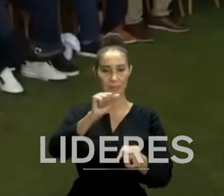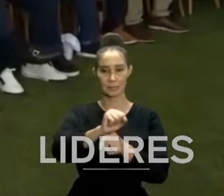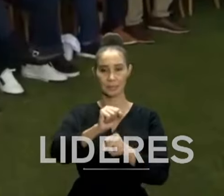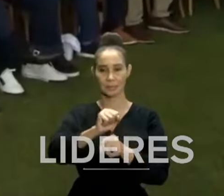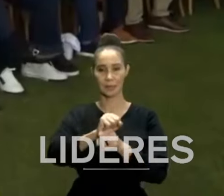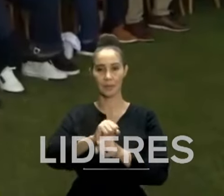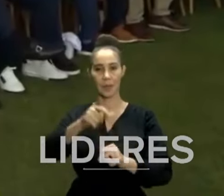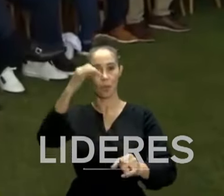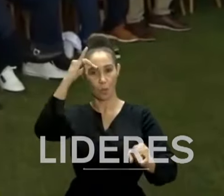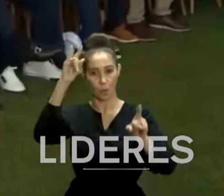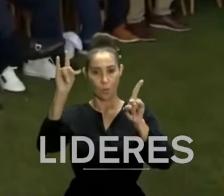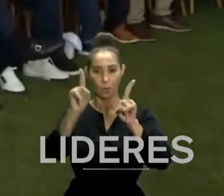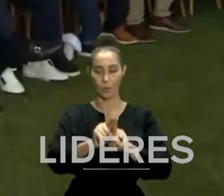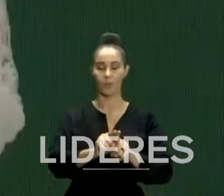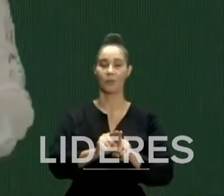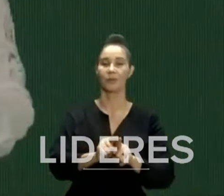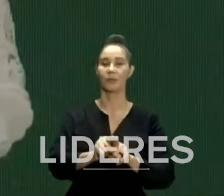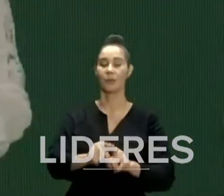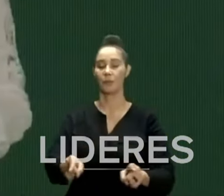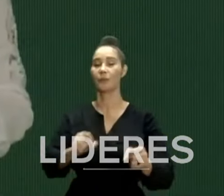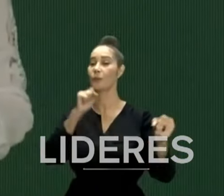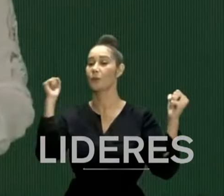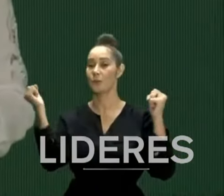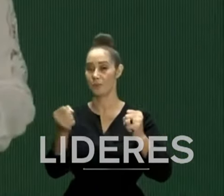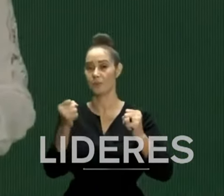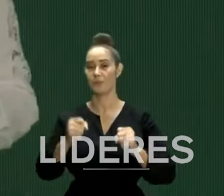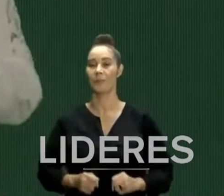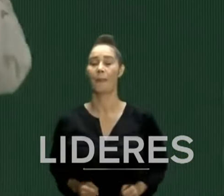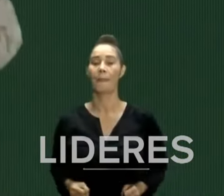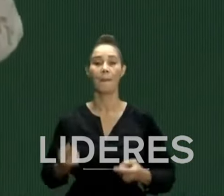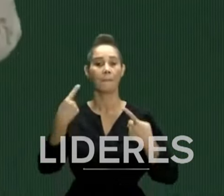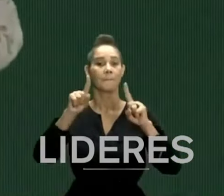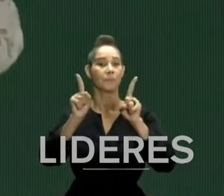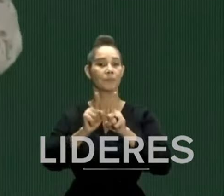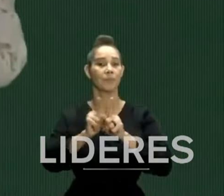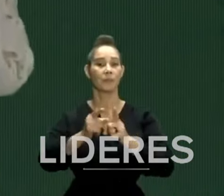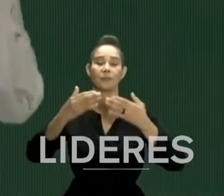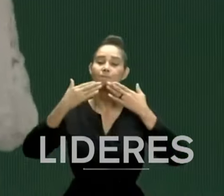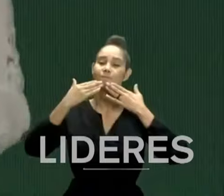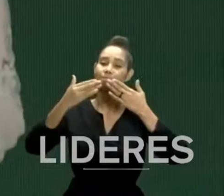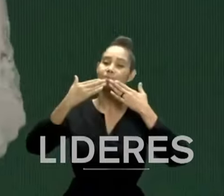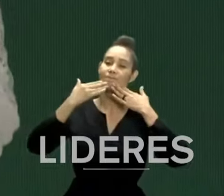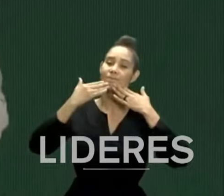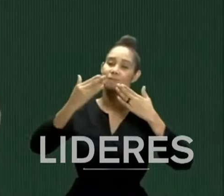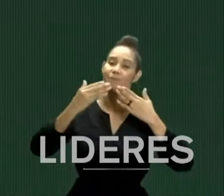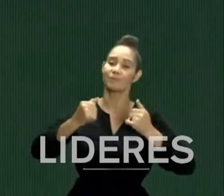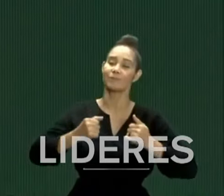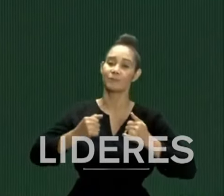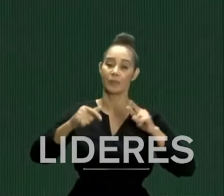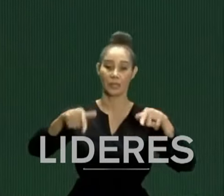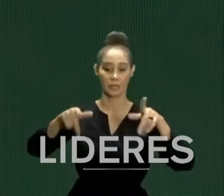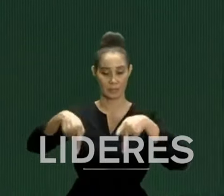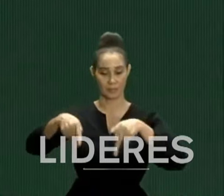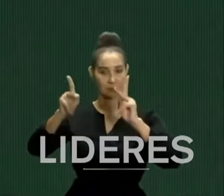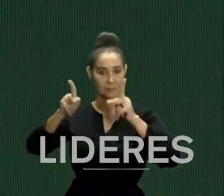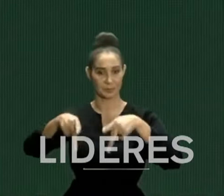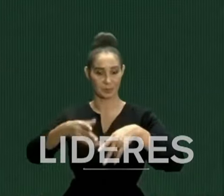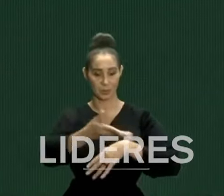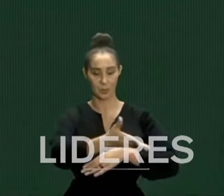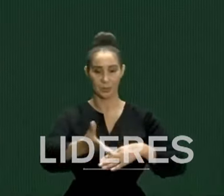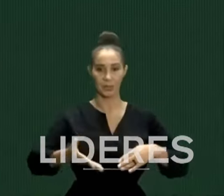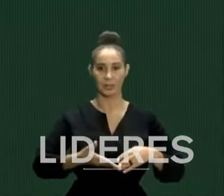con eficiencia y de manera poderosa. Pero también hay que agradecer que hay personas